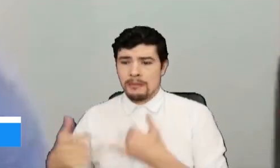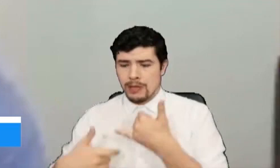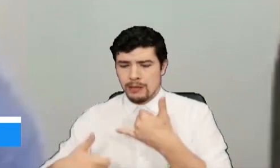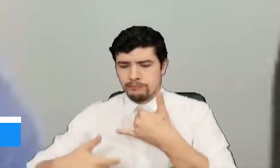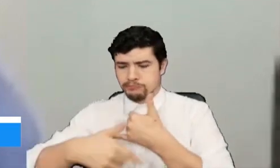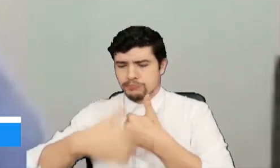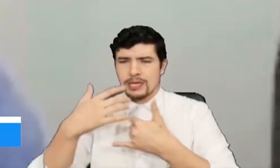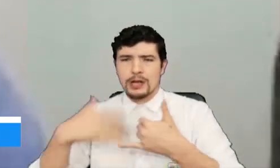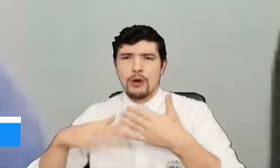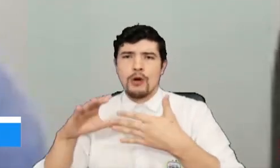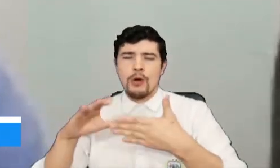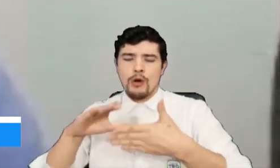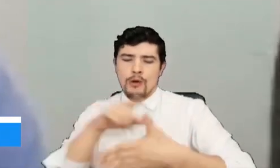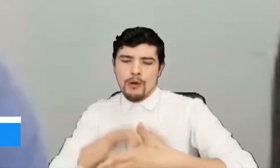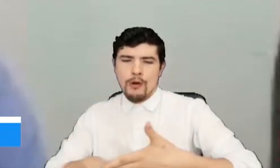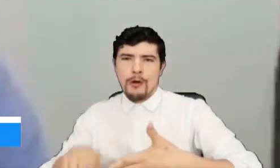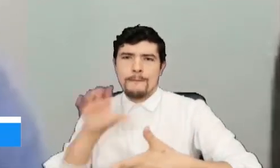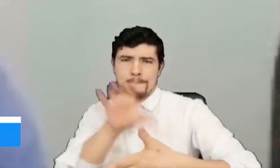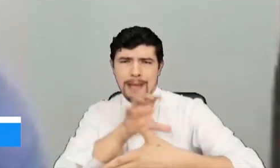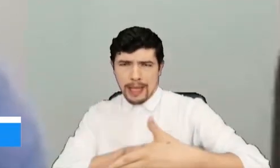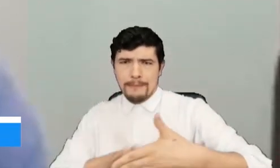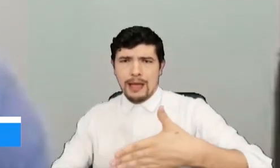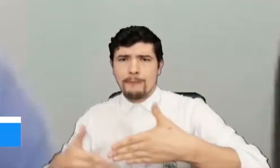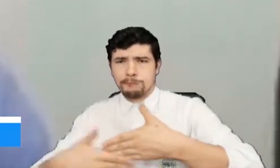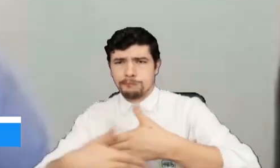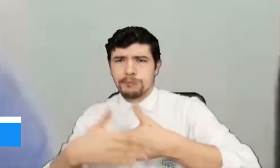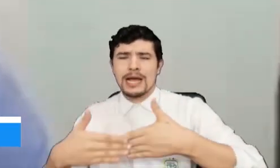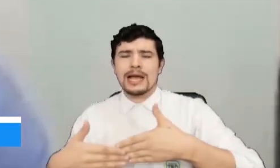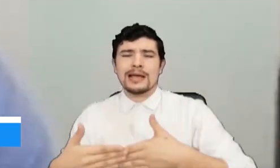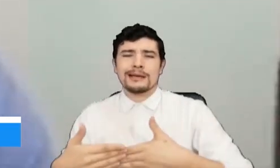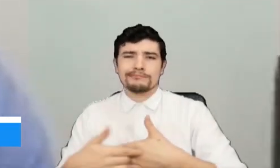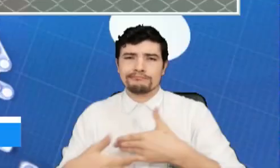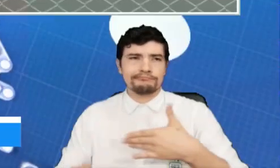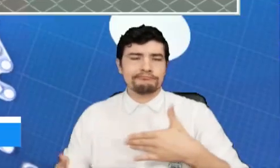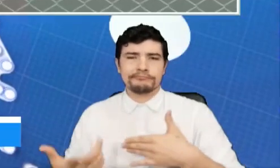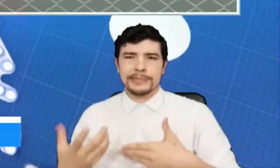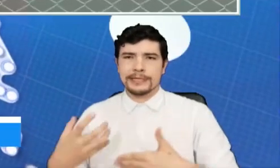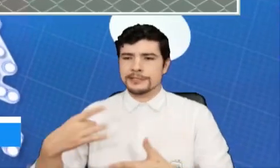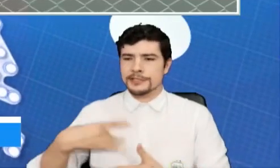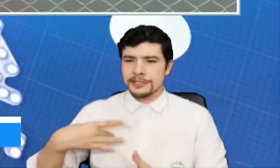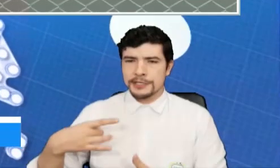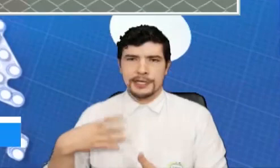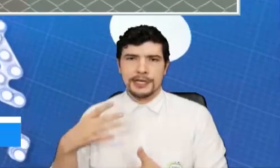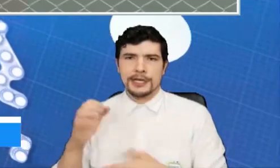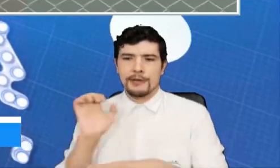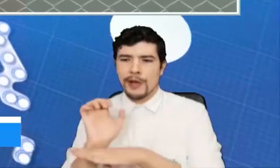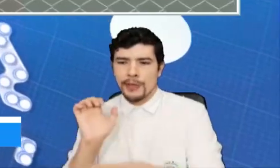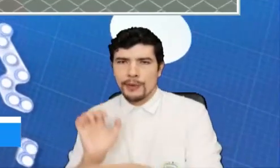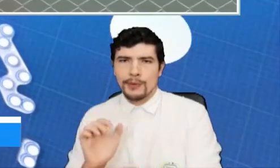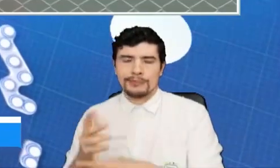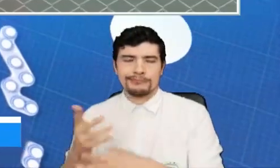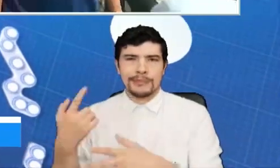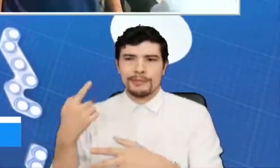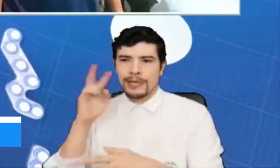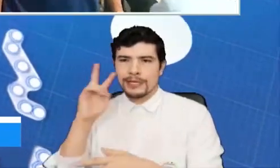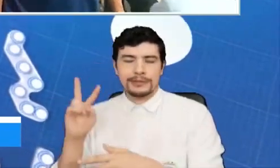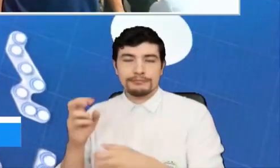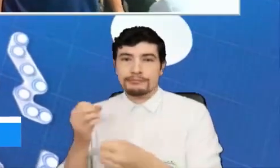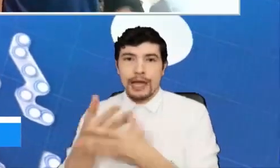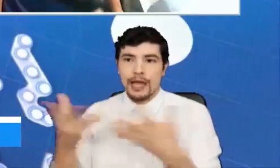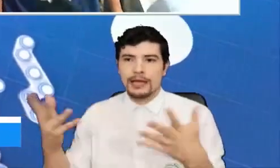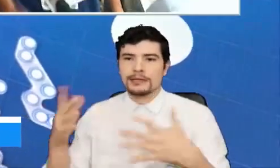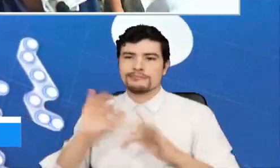ido acumulando y ya el día viernes teníamos más de 1,000 migrantes represados en esta zona de frontera y el fin de semana han continuado llegando